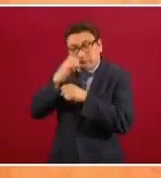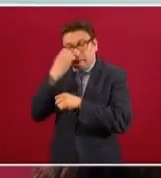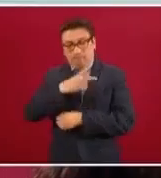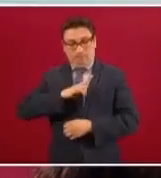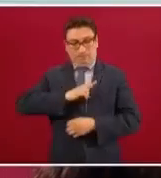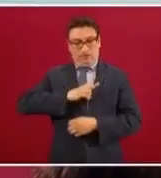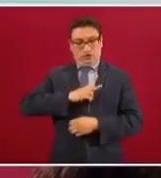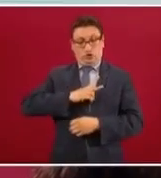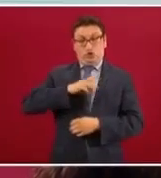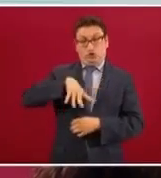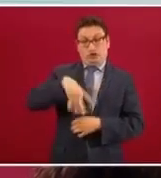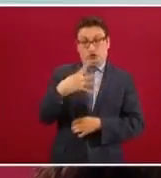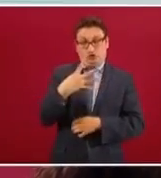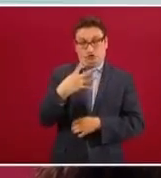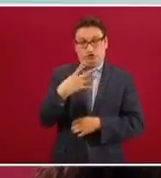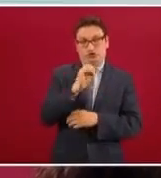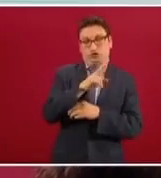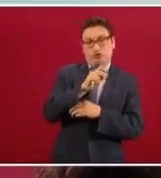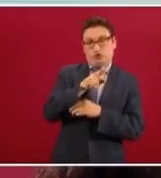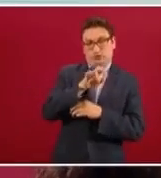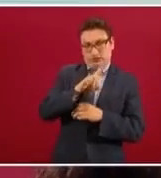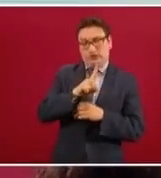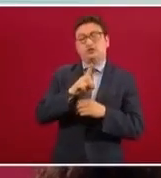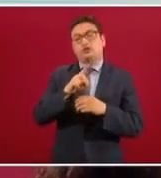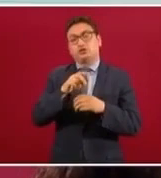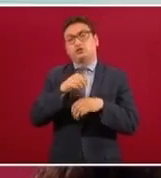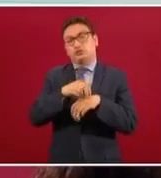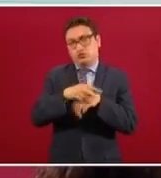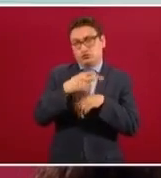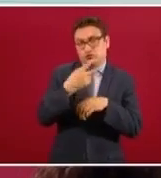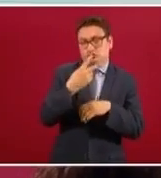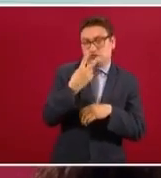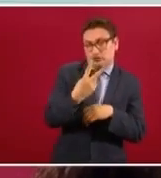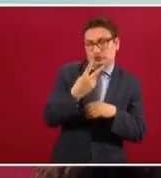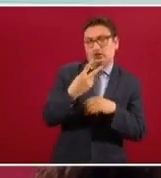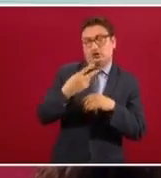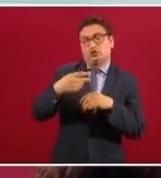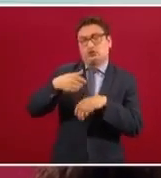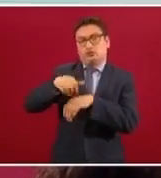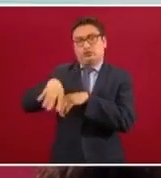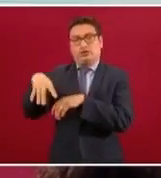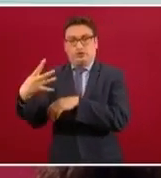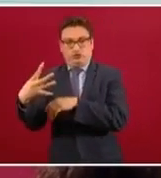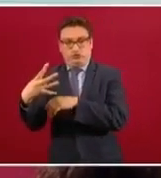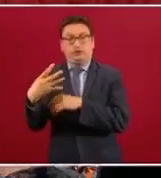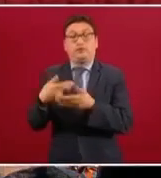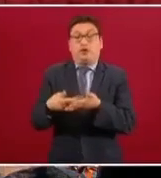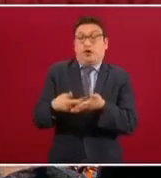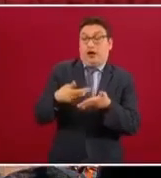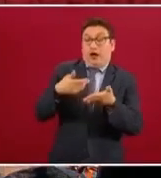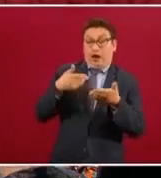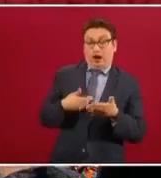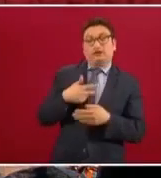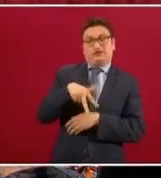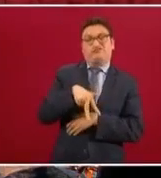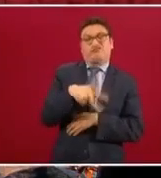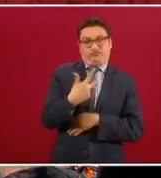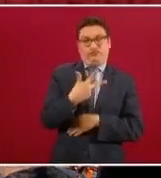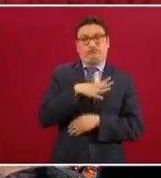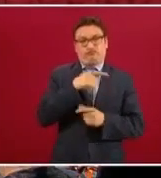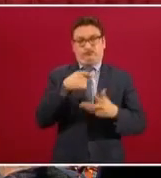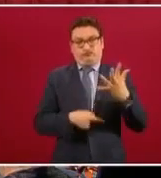virus. COVID o SARS-CoV-2 fue el número 14. Antes de esta epidemia analizábamos 13